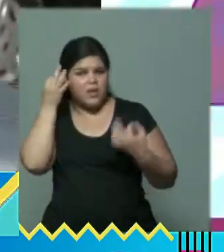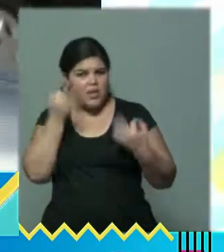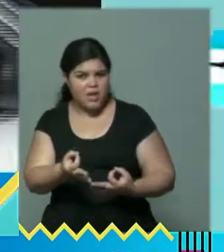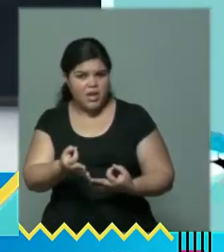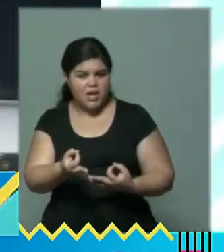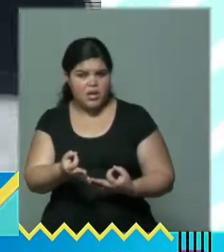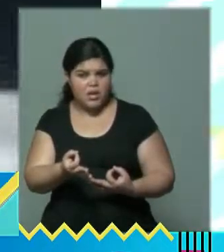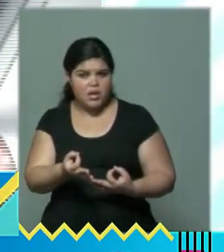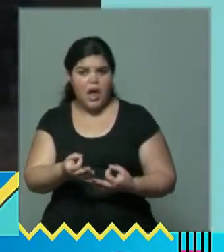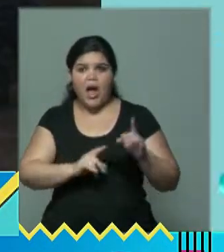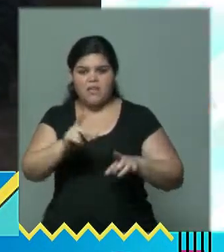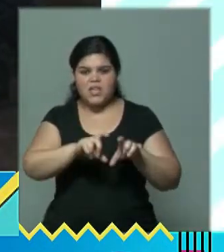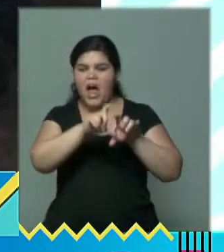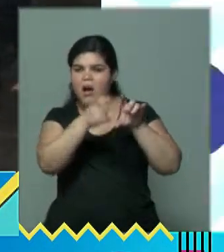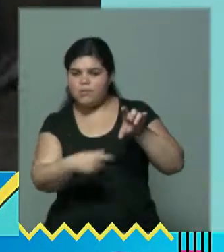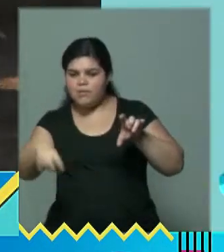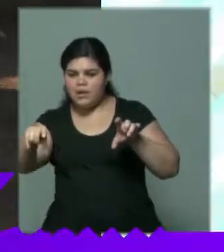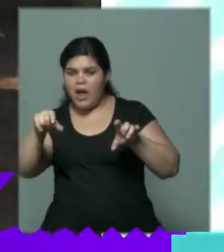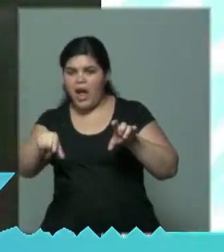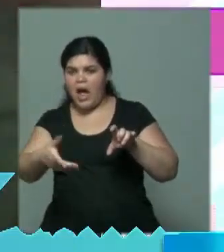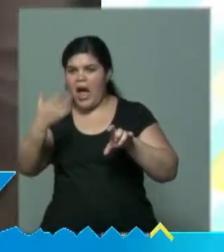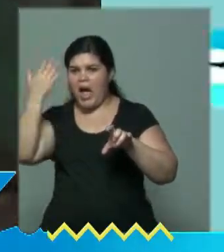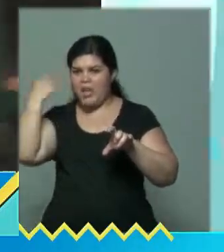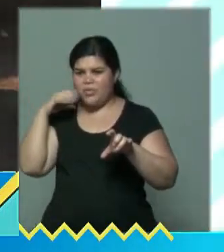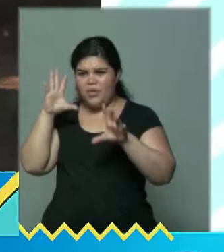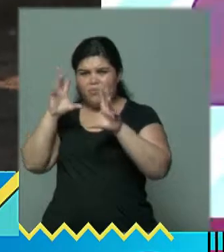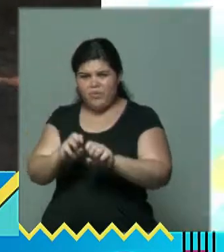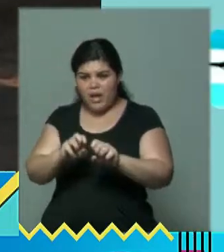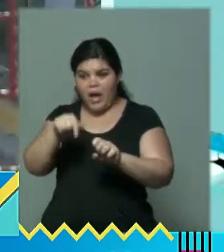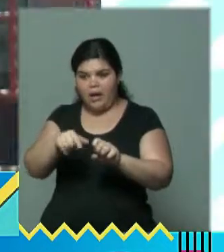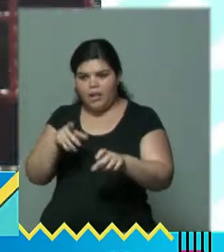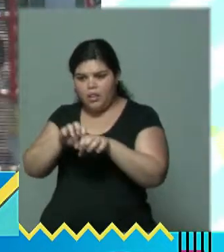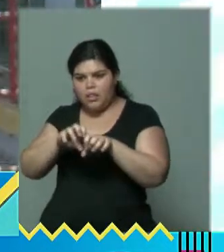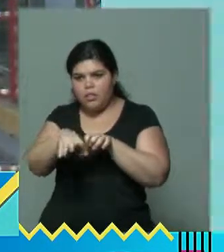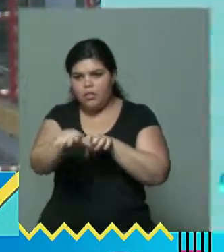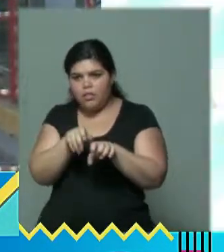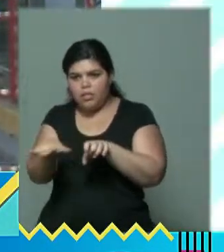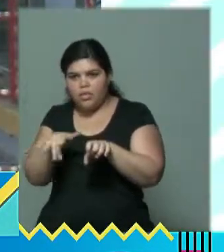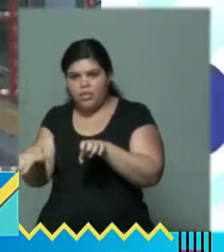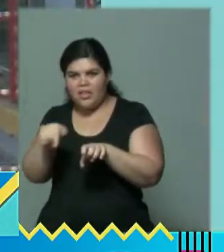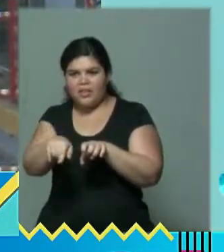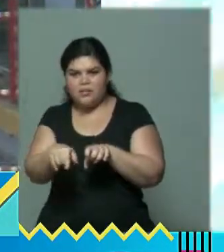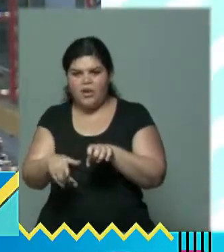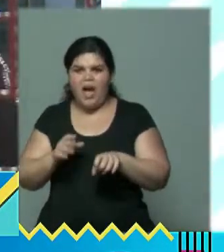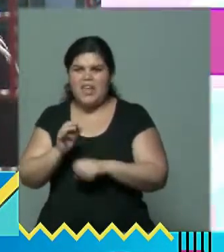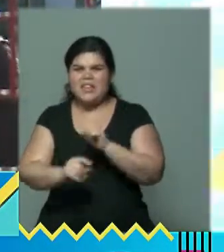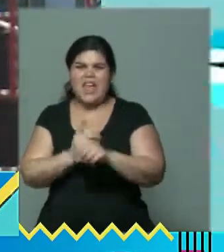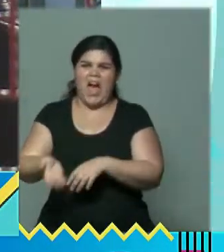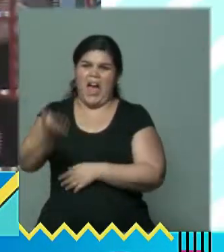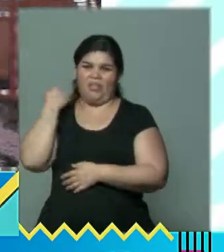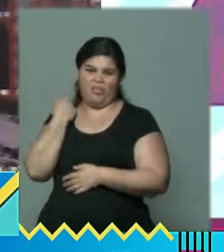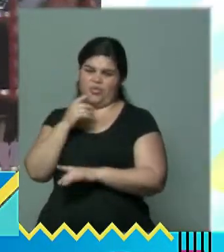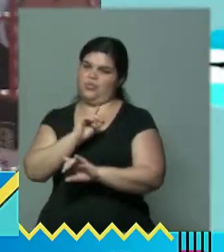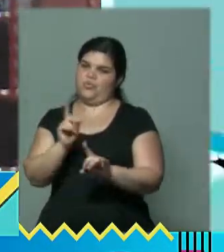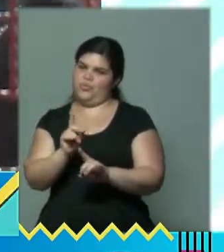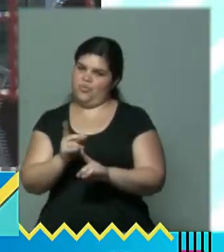estamos enganchando redes con pozos que han sido cejados hace años atrás. Y esto no es de la década anterior, porque tenemos también dentro